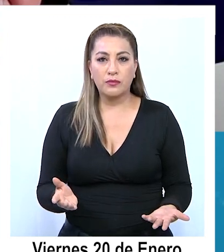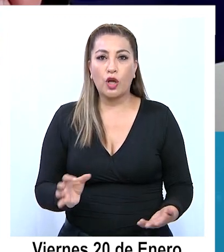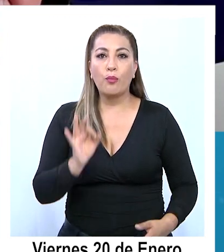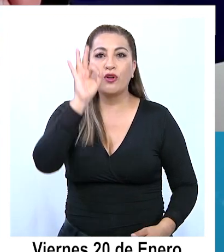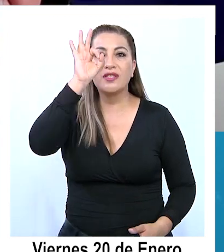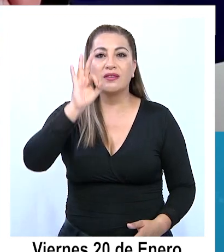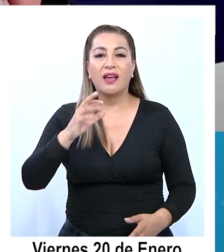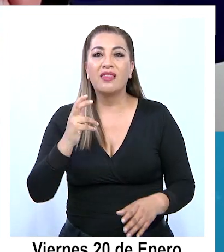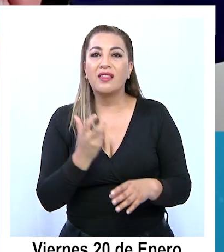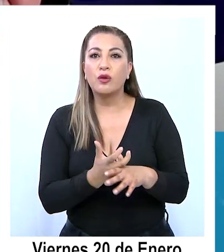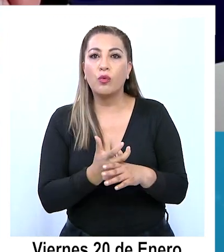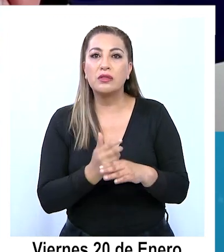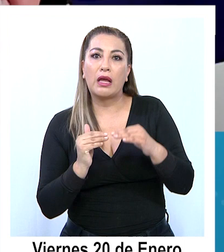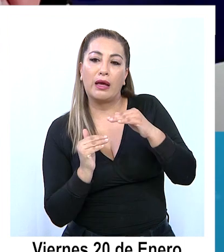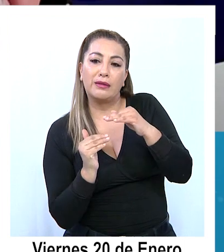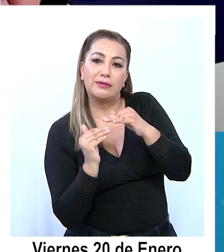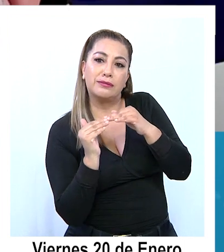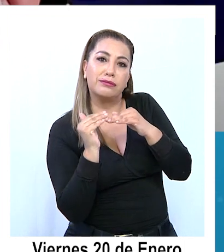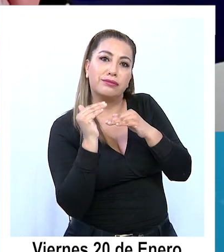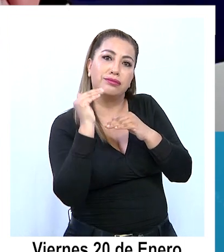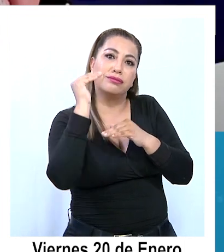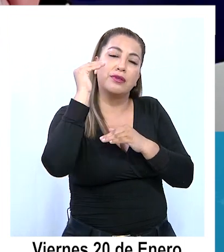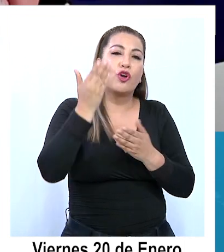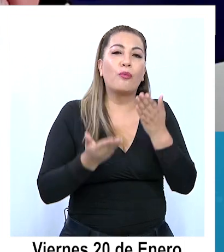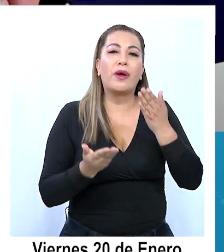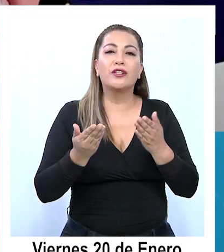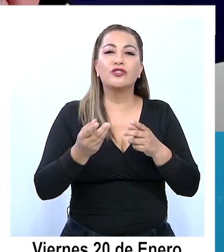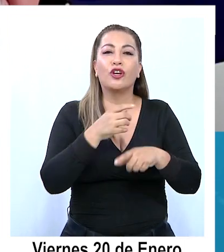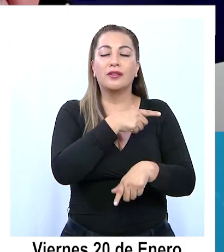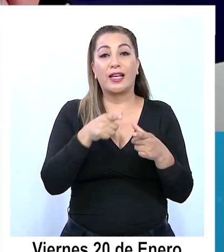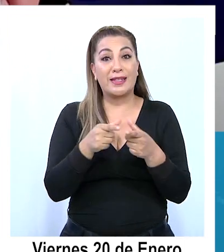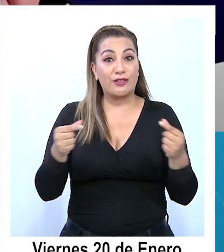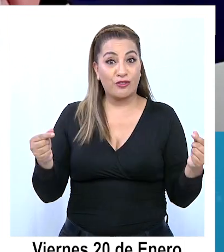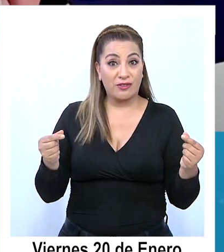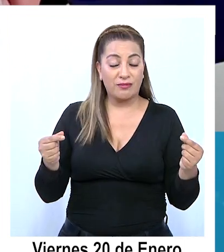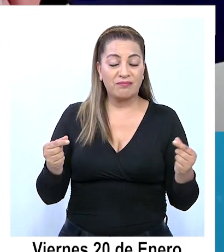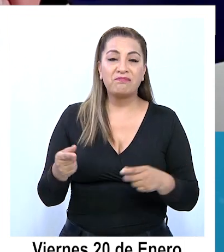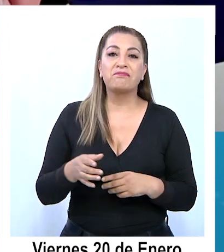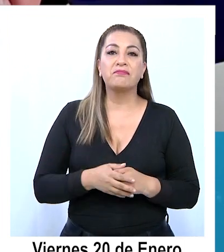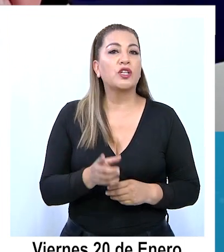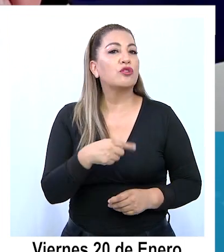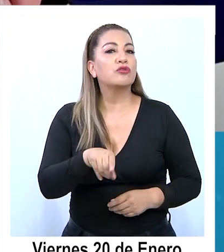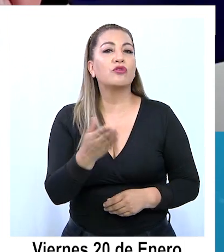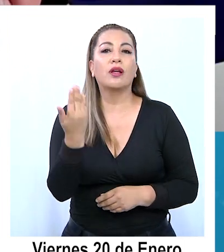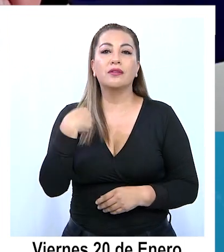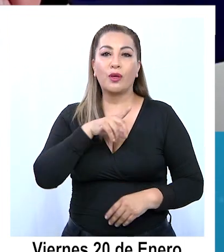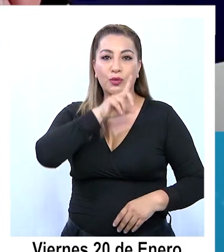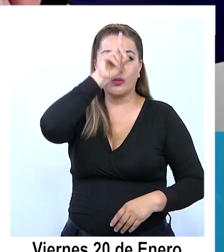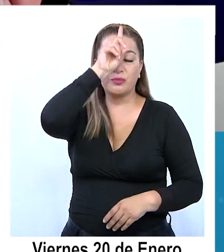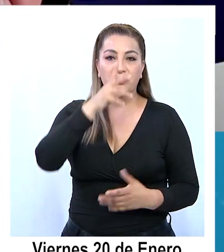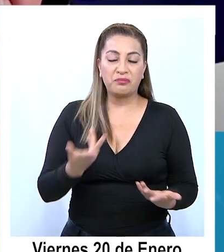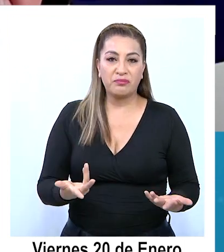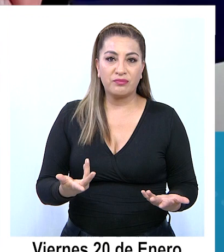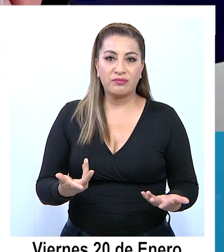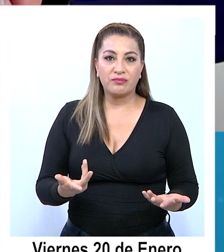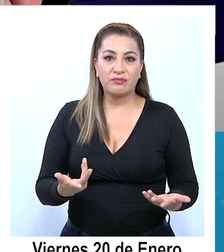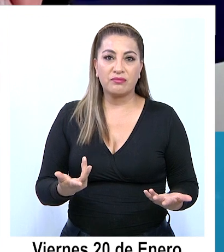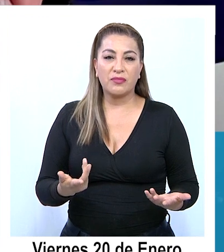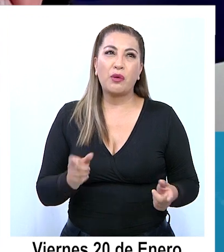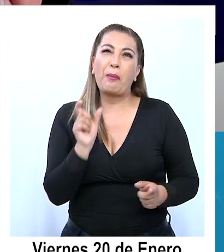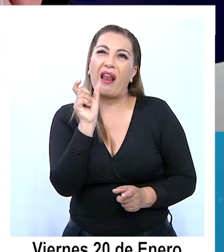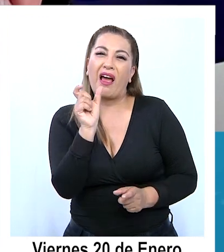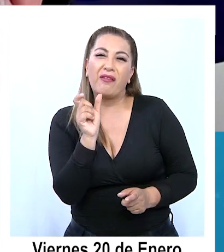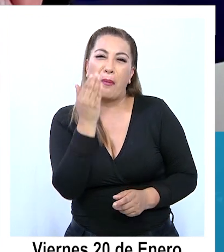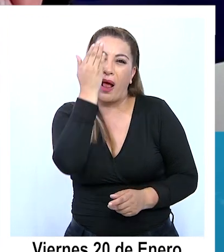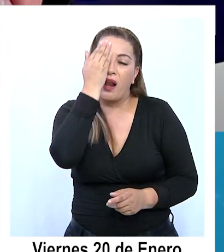de delincuencia está por arriba del promedio nacional, pero era o estábamos acostumbrados, mal dicho acostumbrados, pero